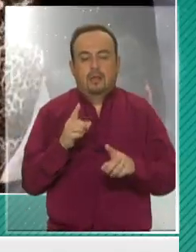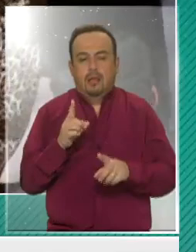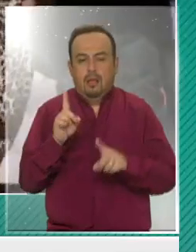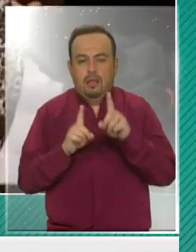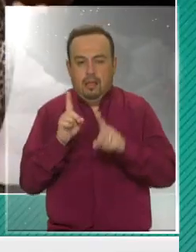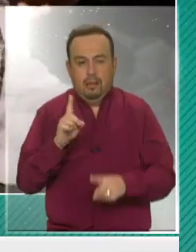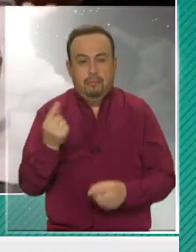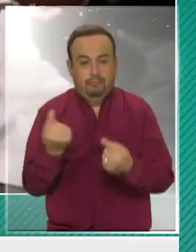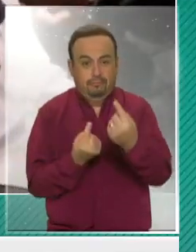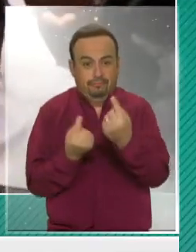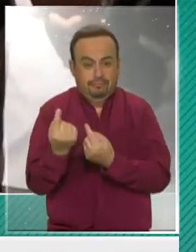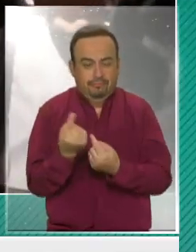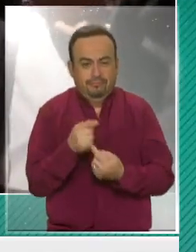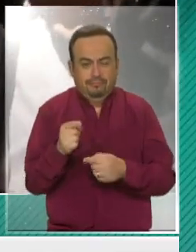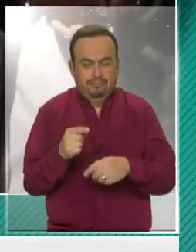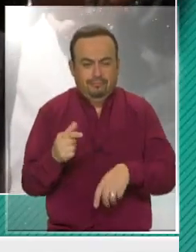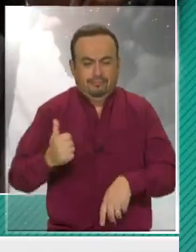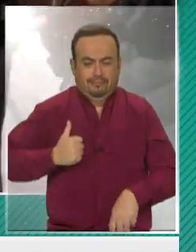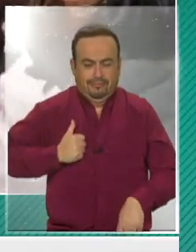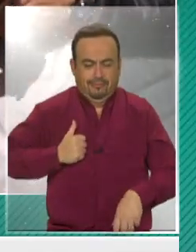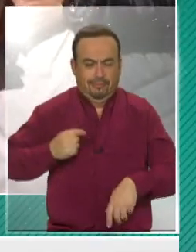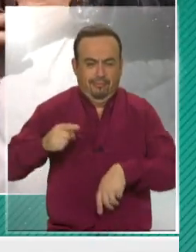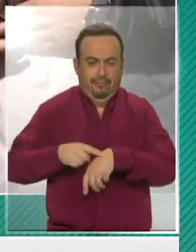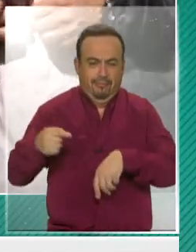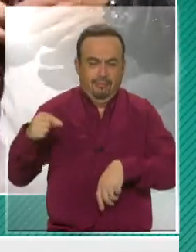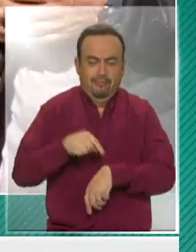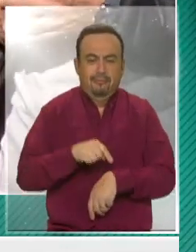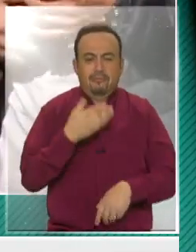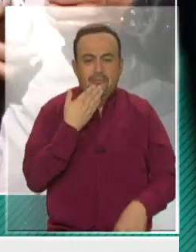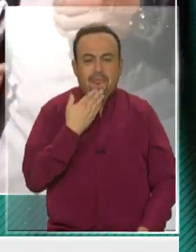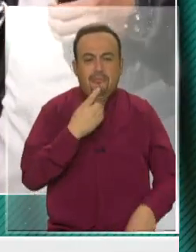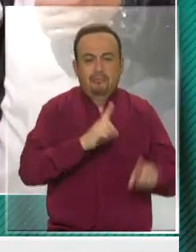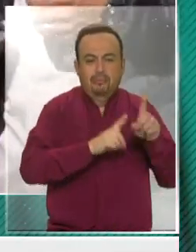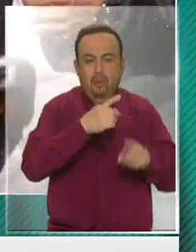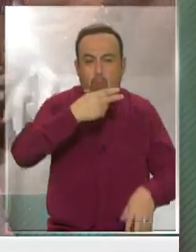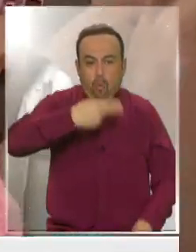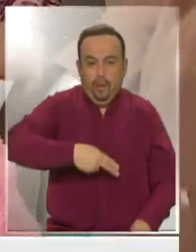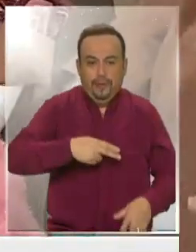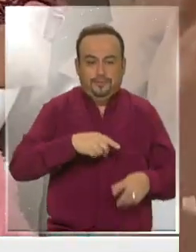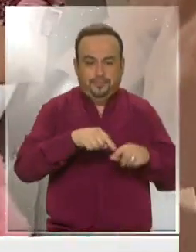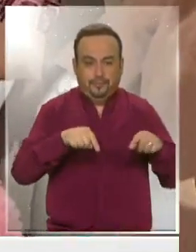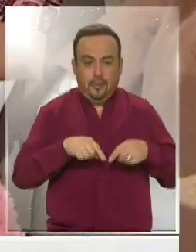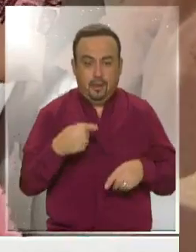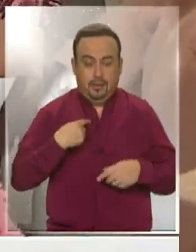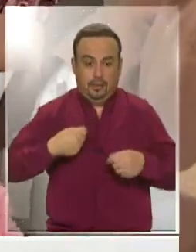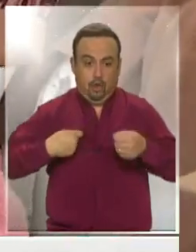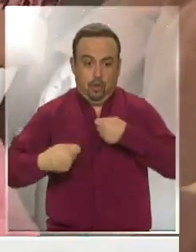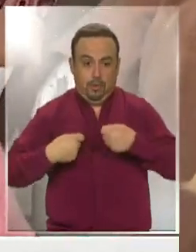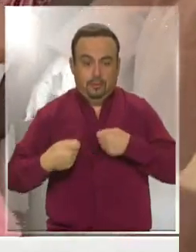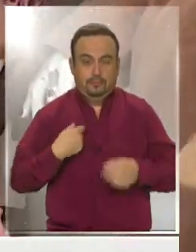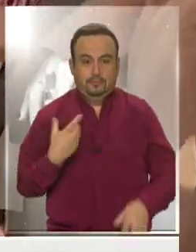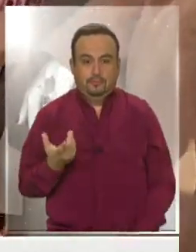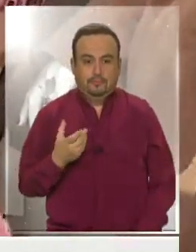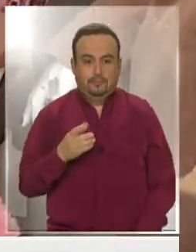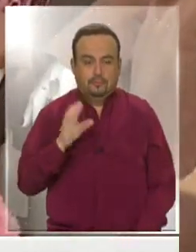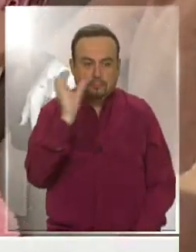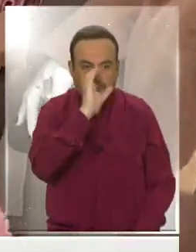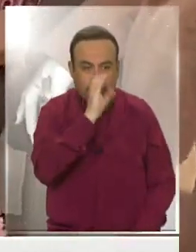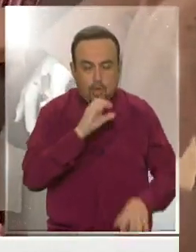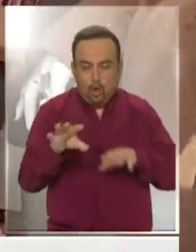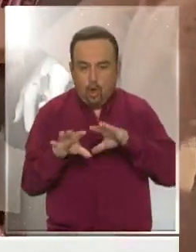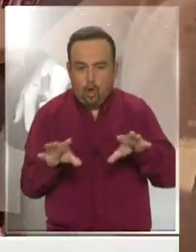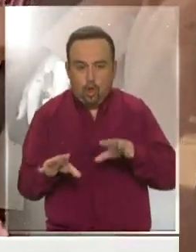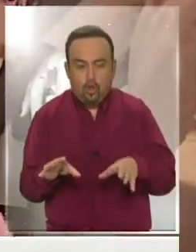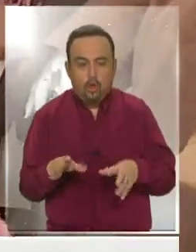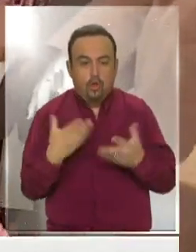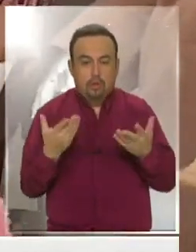de los clientes que llegaron muy temprano y también de los locatarios. Es que yo soy comerciante igual y ando viendo cosas porque